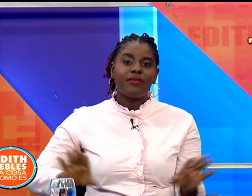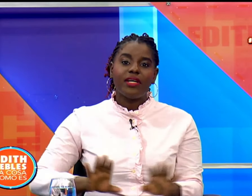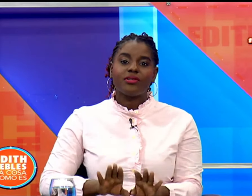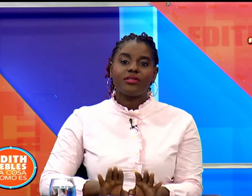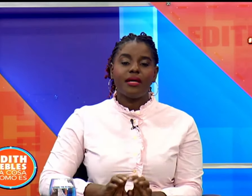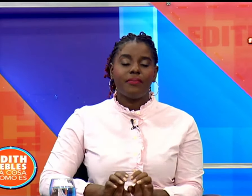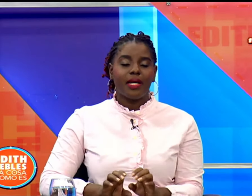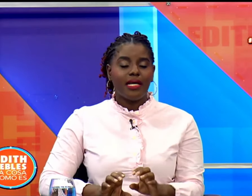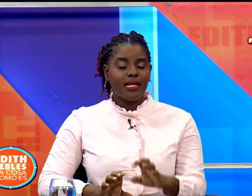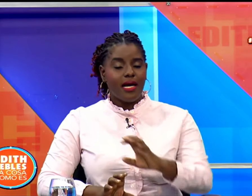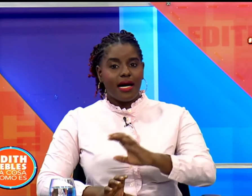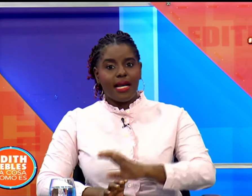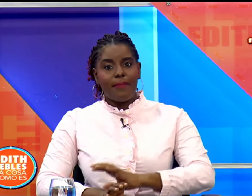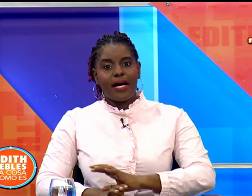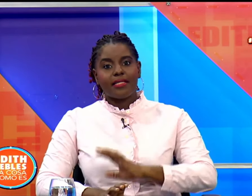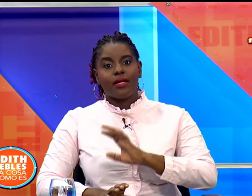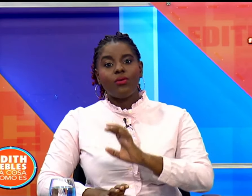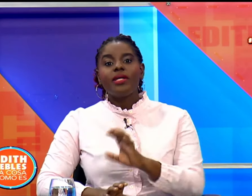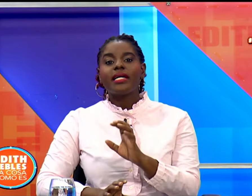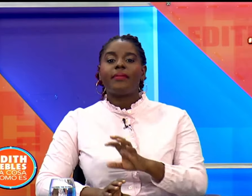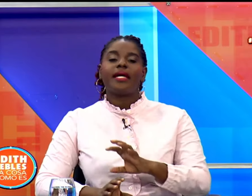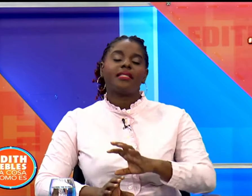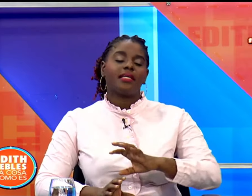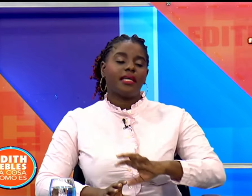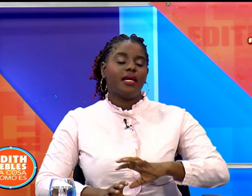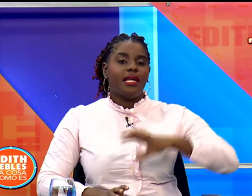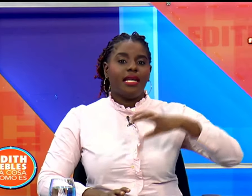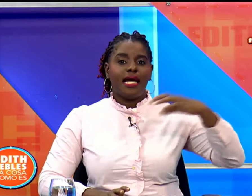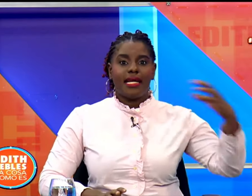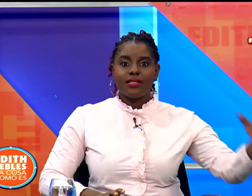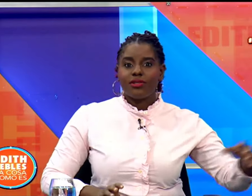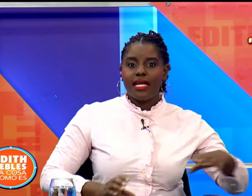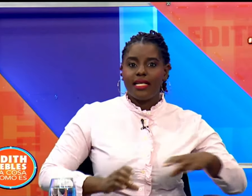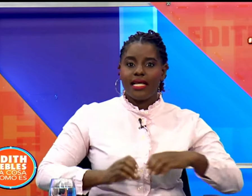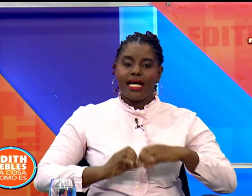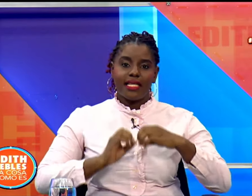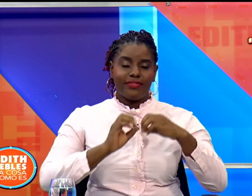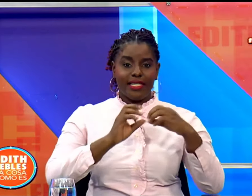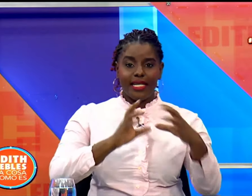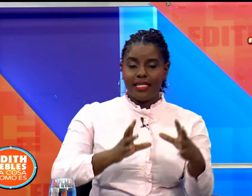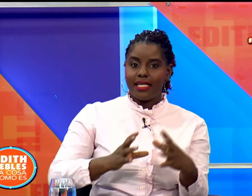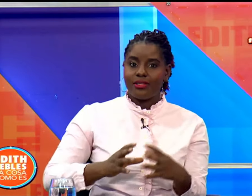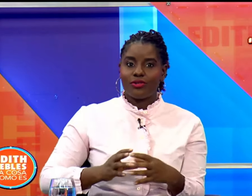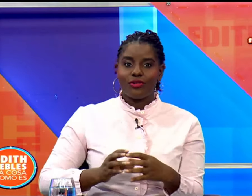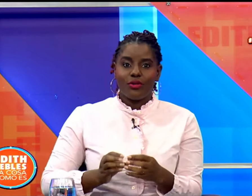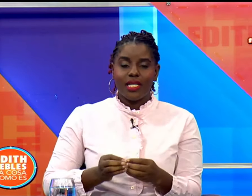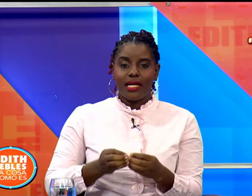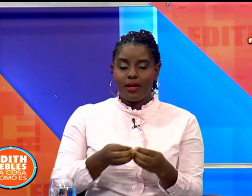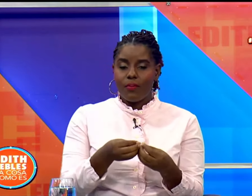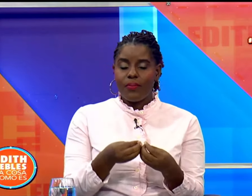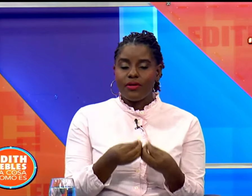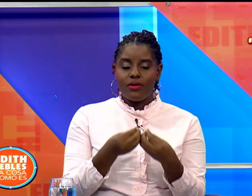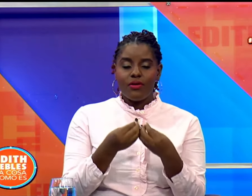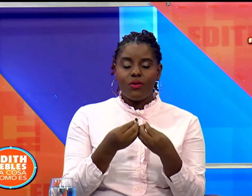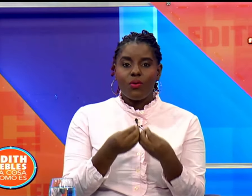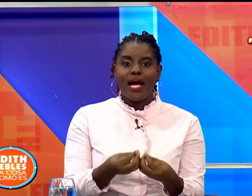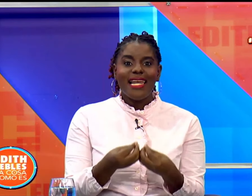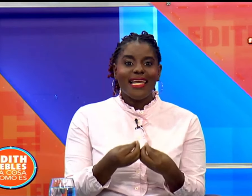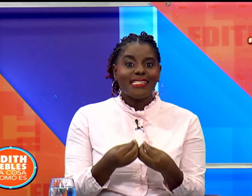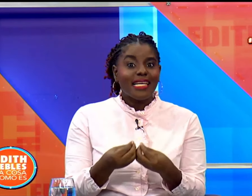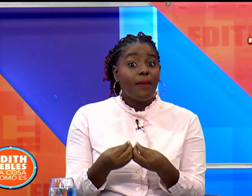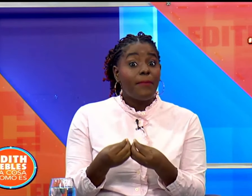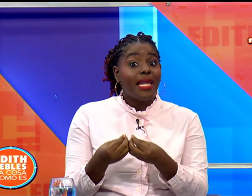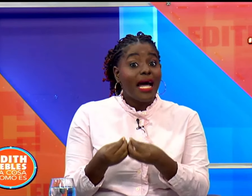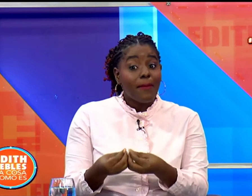se ha preferido siempre ir a la parte únicamente de la nacionalidad, defender el territorio dominicano, pero